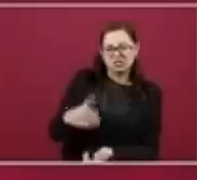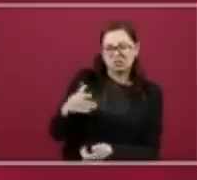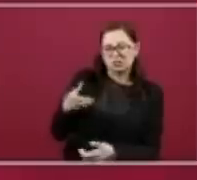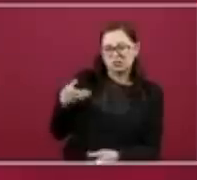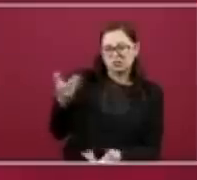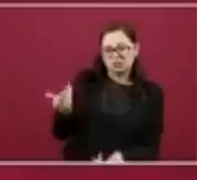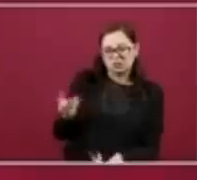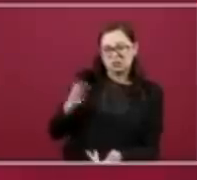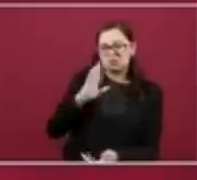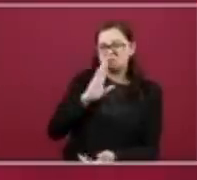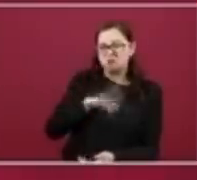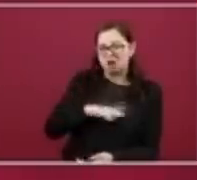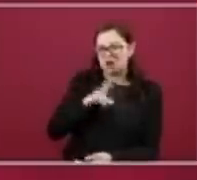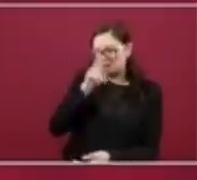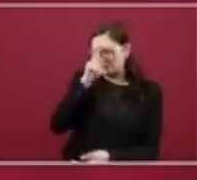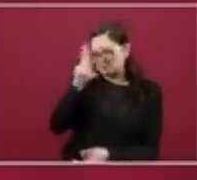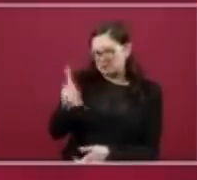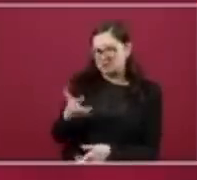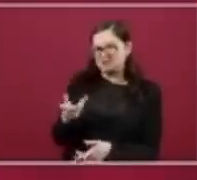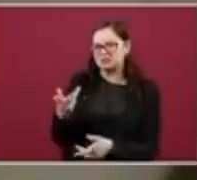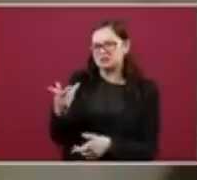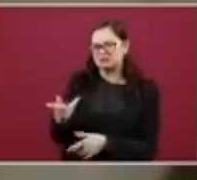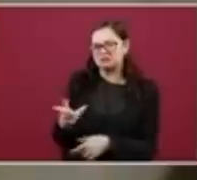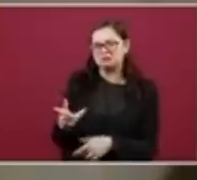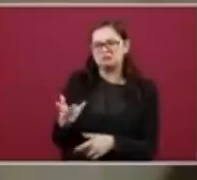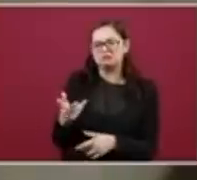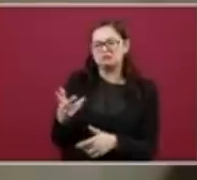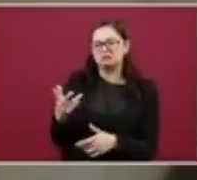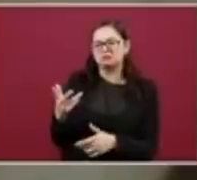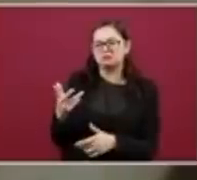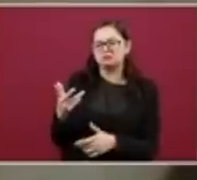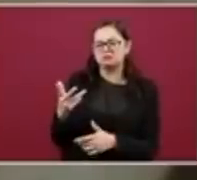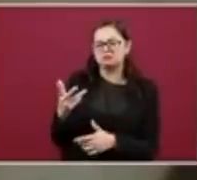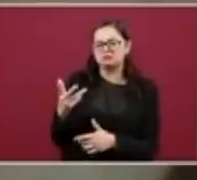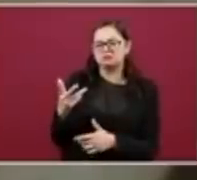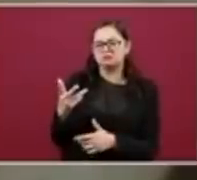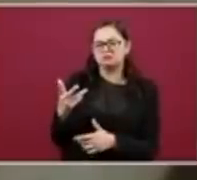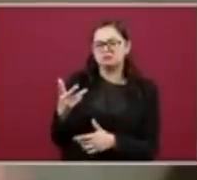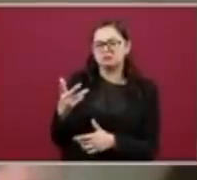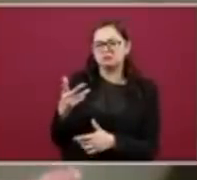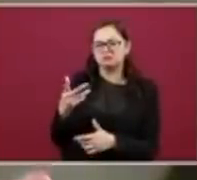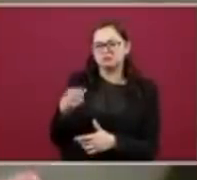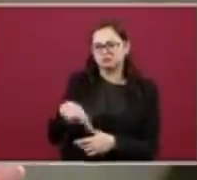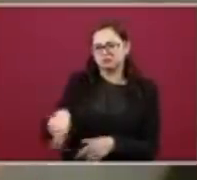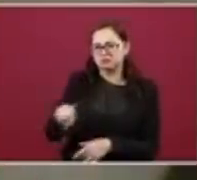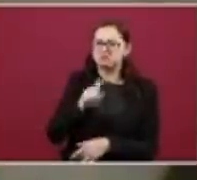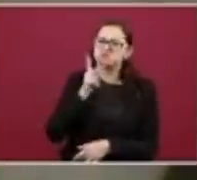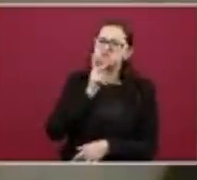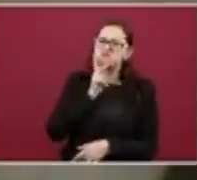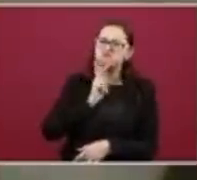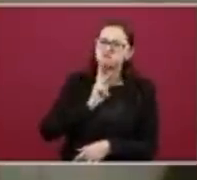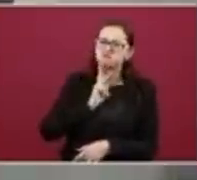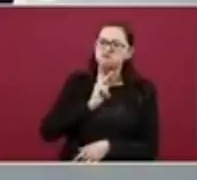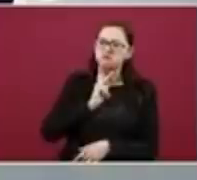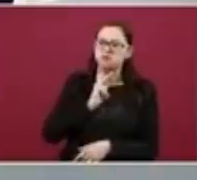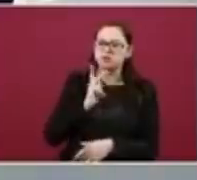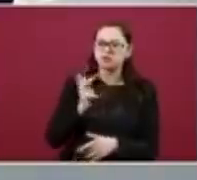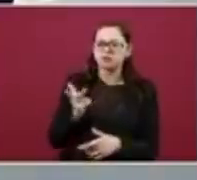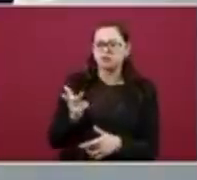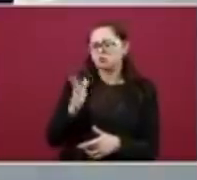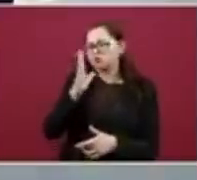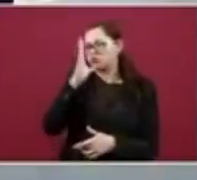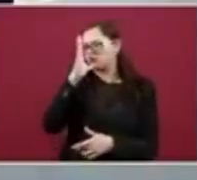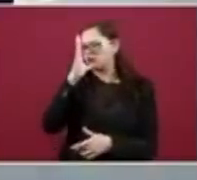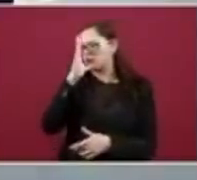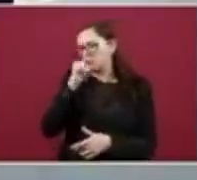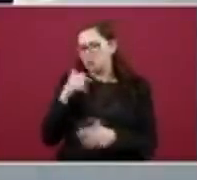con la utilización de crudo que no estaba programado o habilitado para ser utilizado